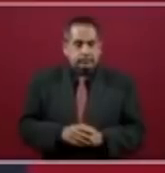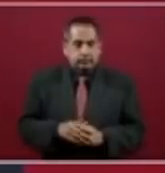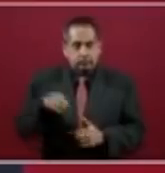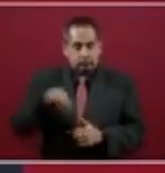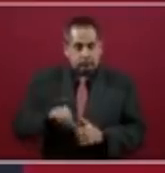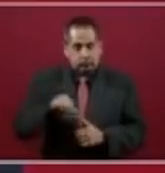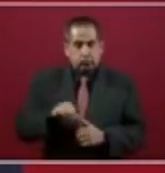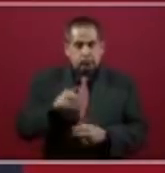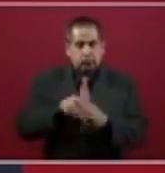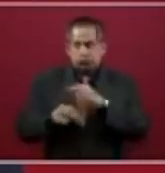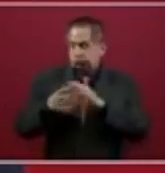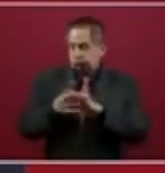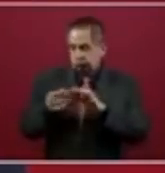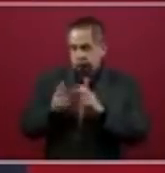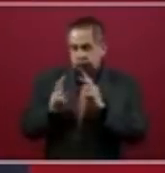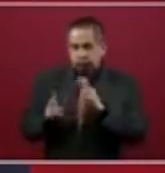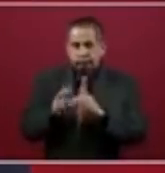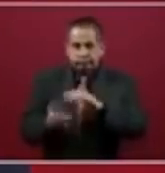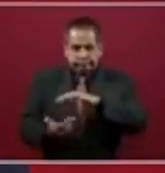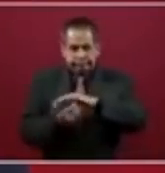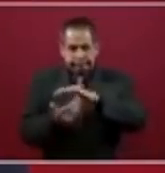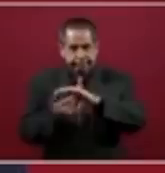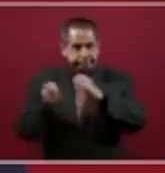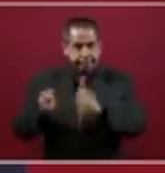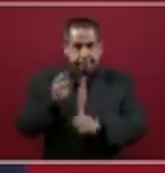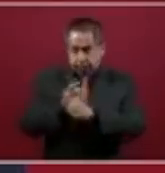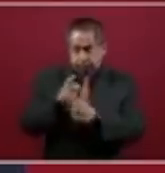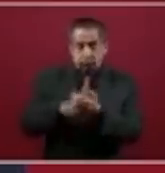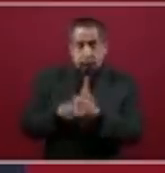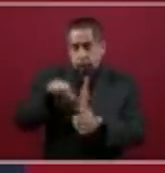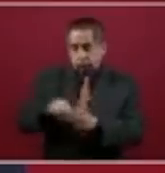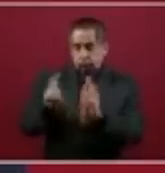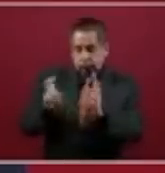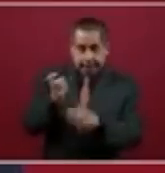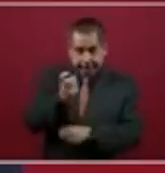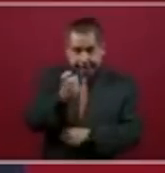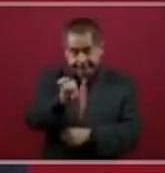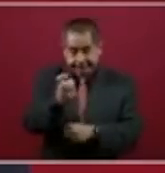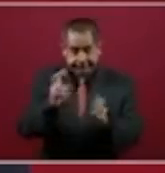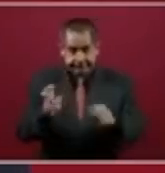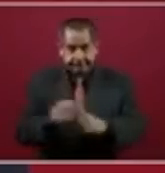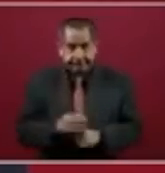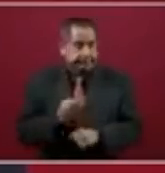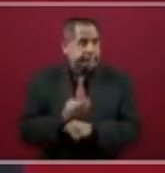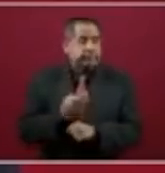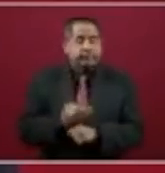Hoy lo tratamos en la mesa de seguridad. No hay